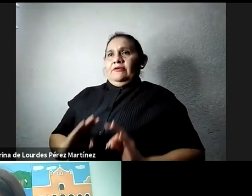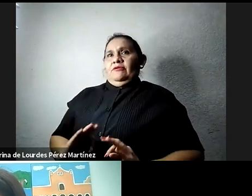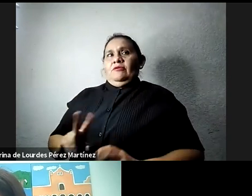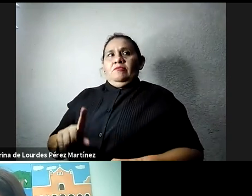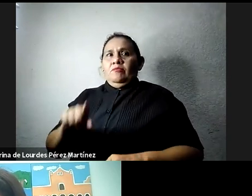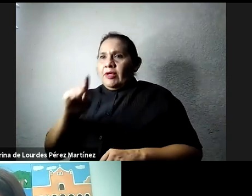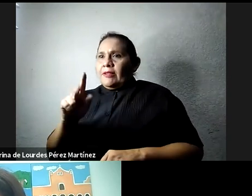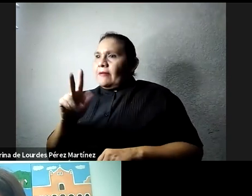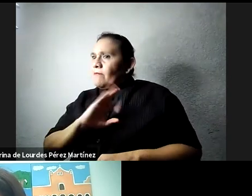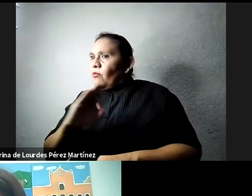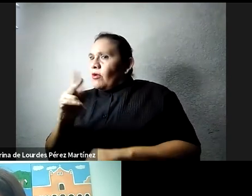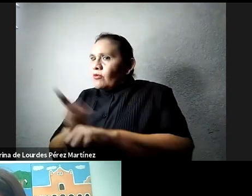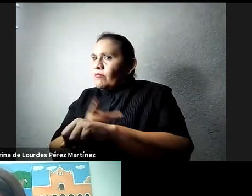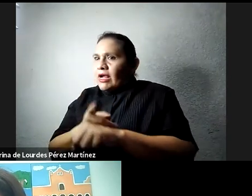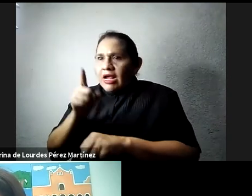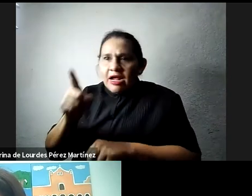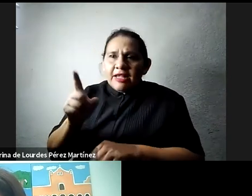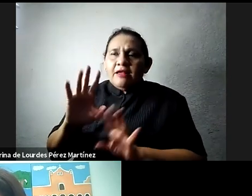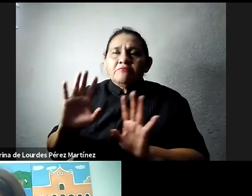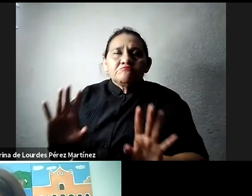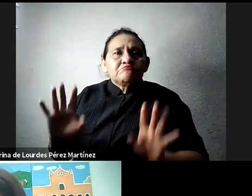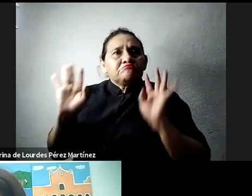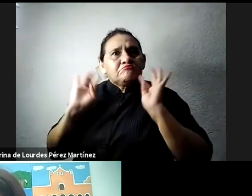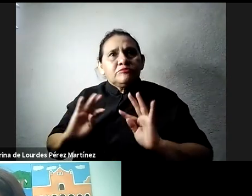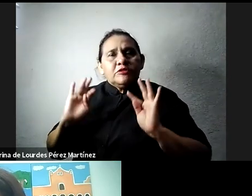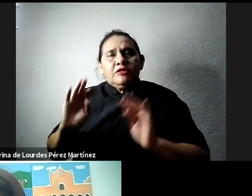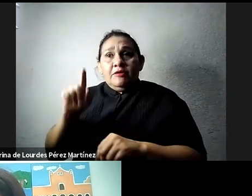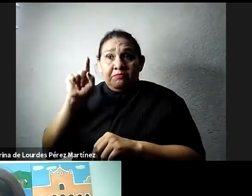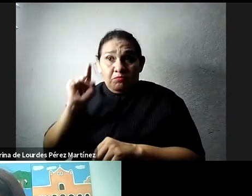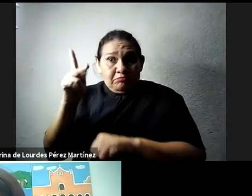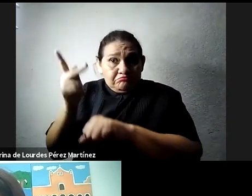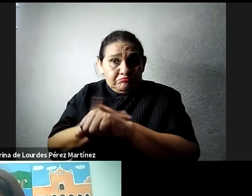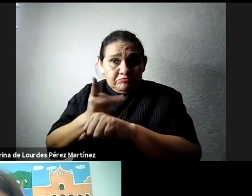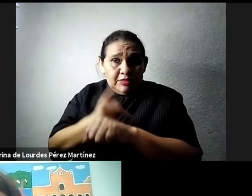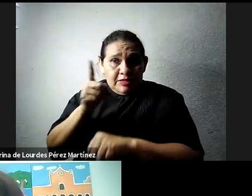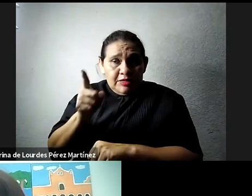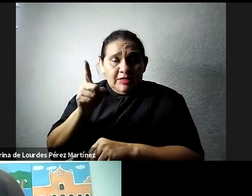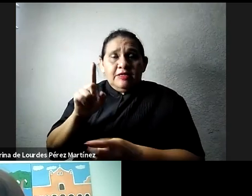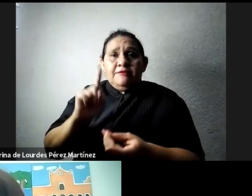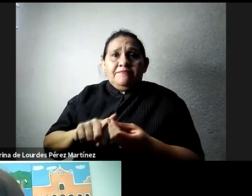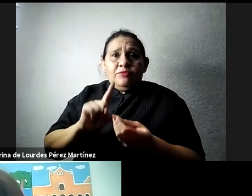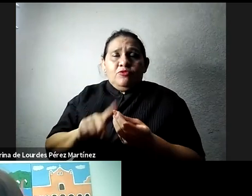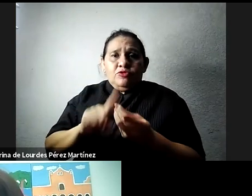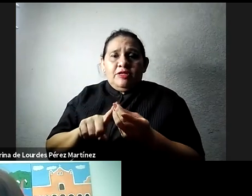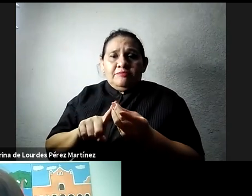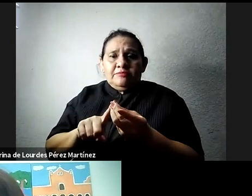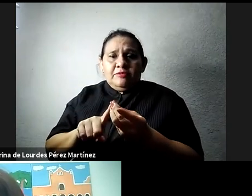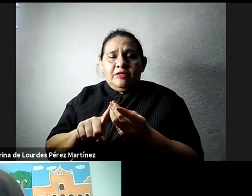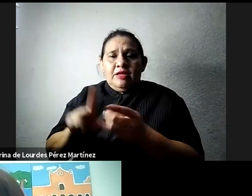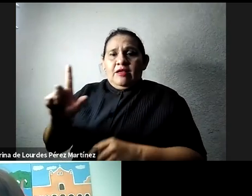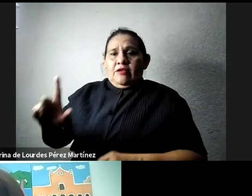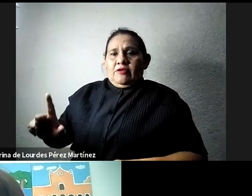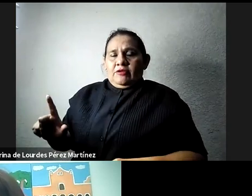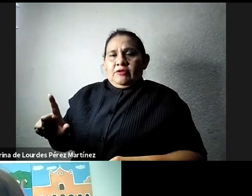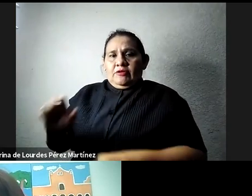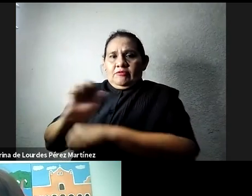¿no? Es en donde tienen que cruzar la calle y que por ahí es en donde obviamente el vehículo